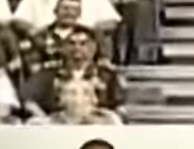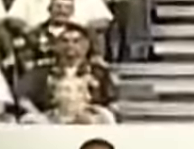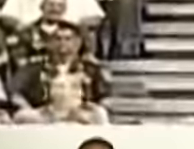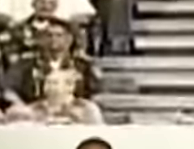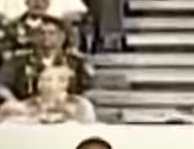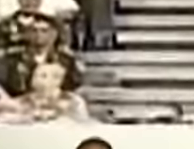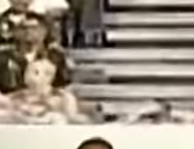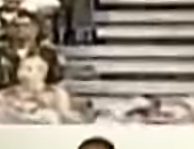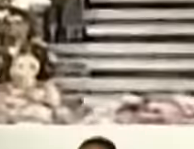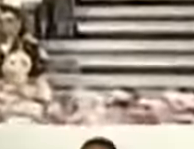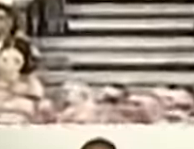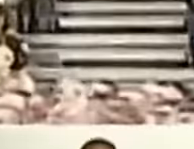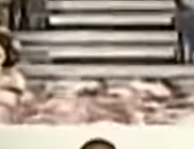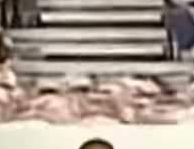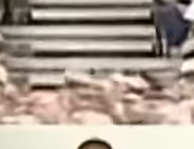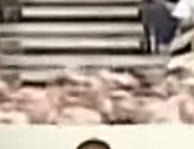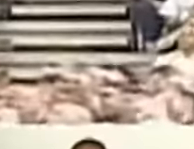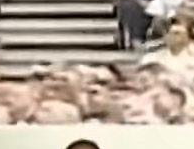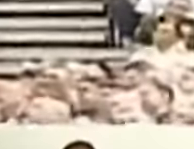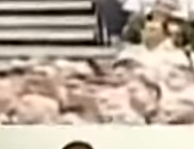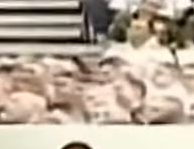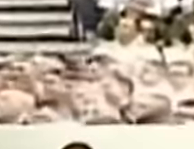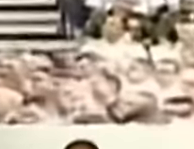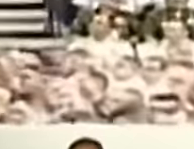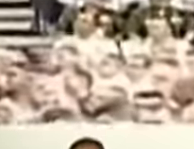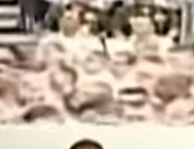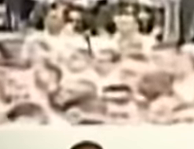Hemos tenido paciencia.